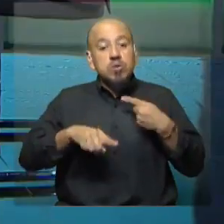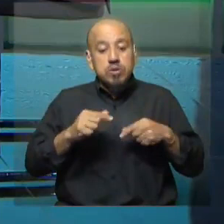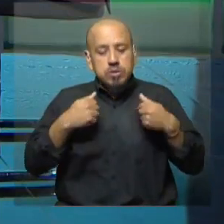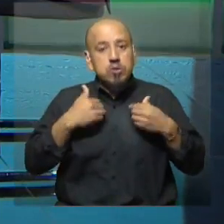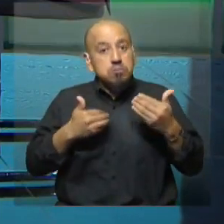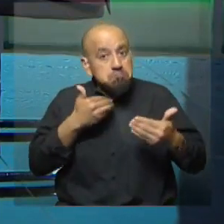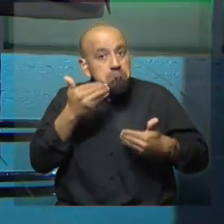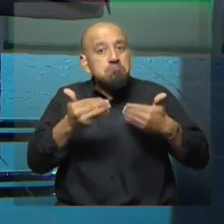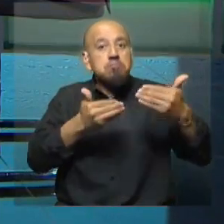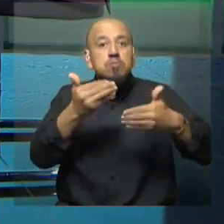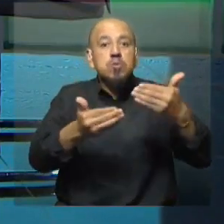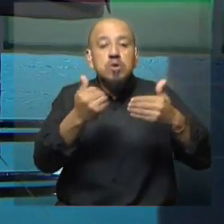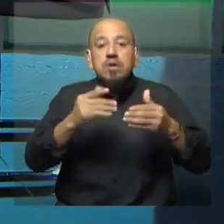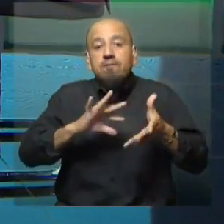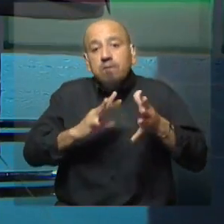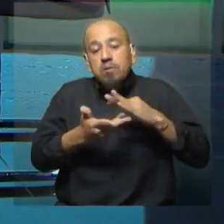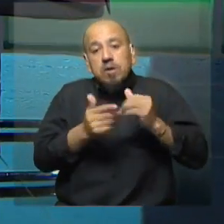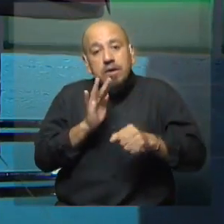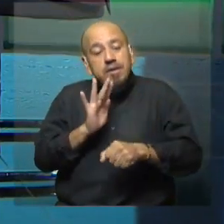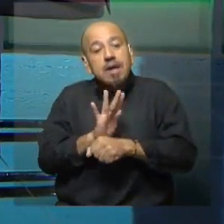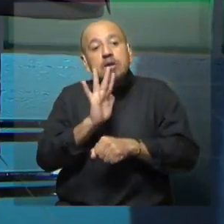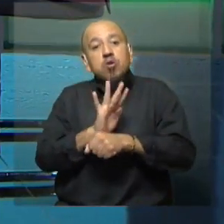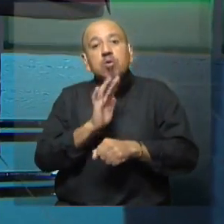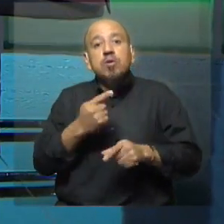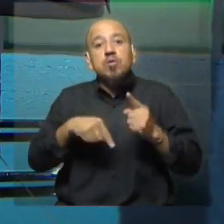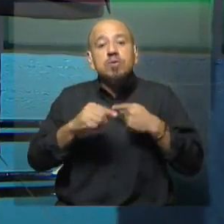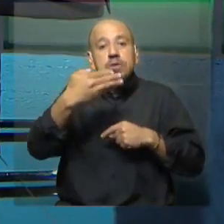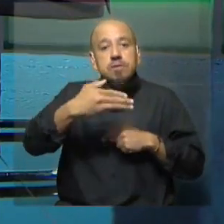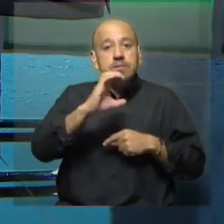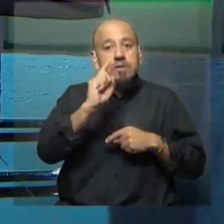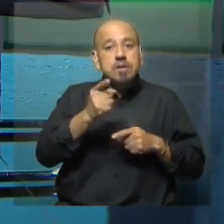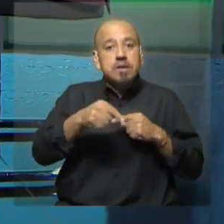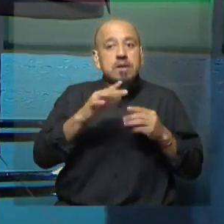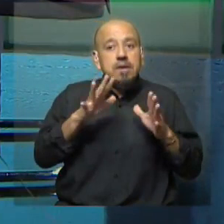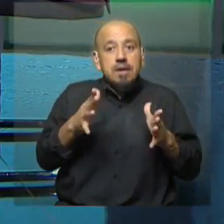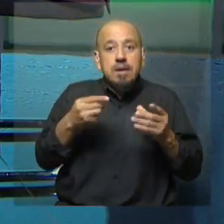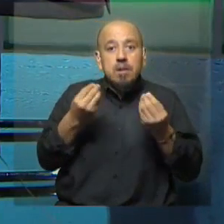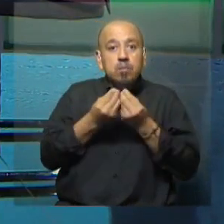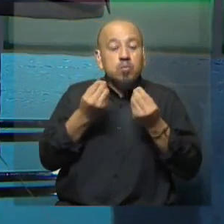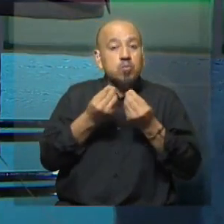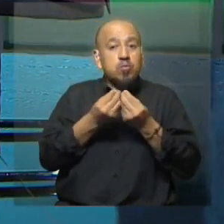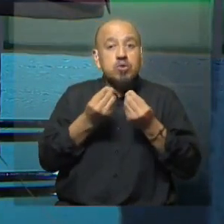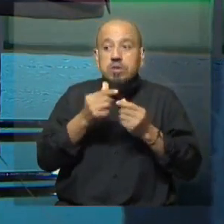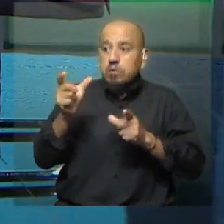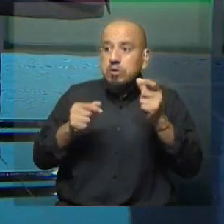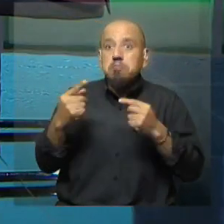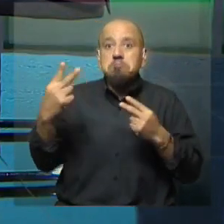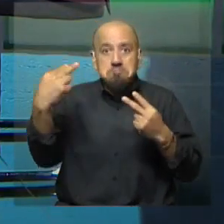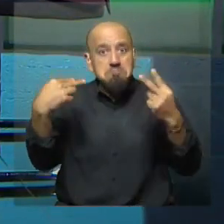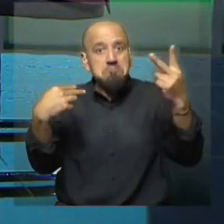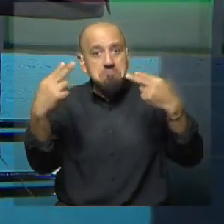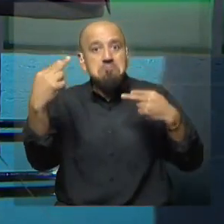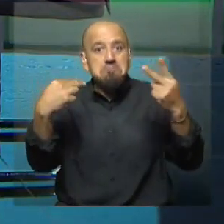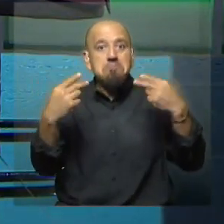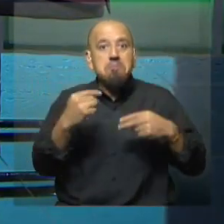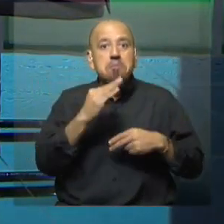un oficio de actor y a su vez lo que me dio la bcg fue que mucha gente me fuera conociendo como Pablo